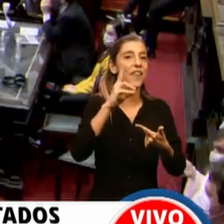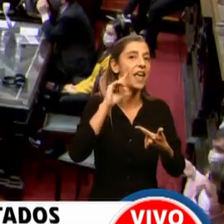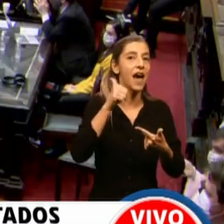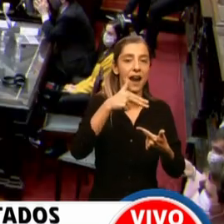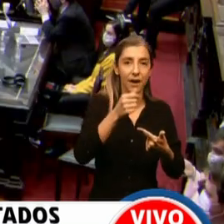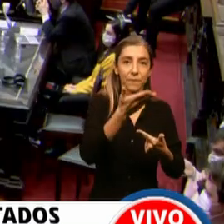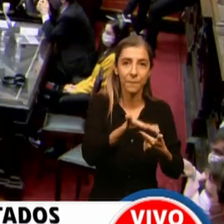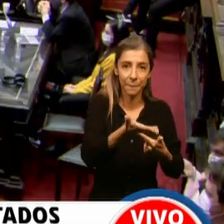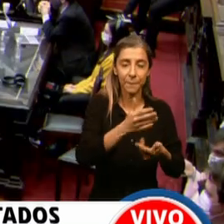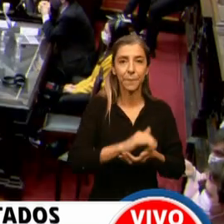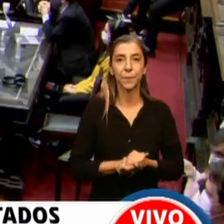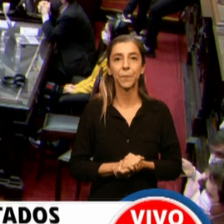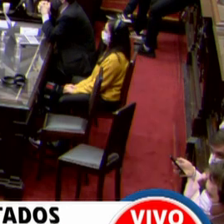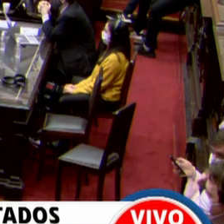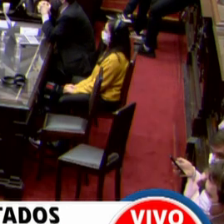su voto